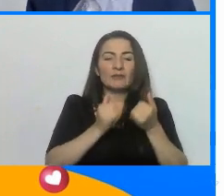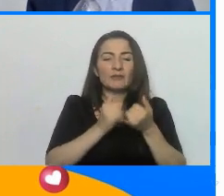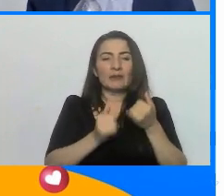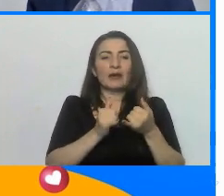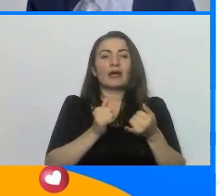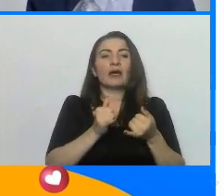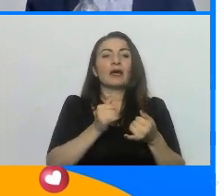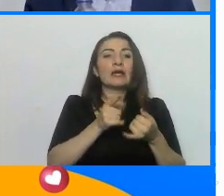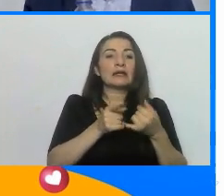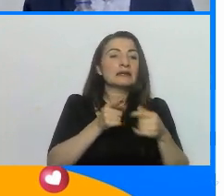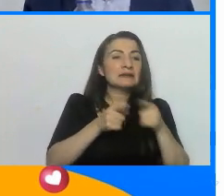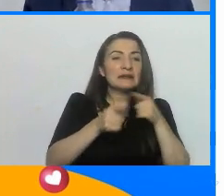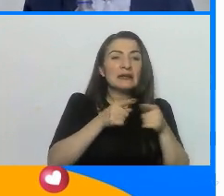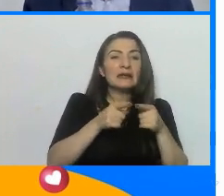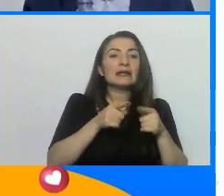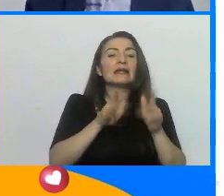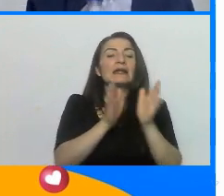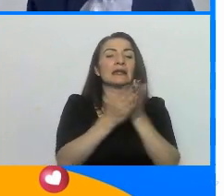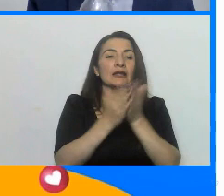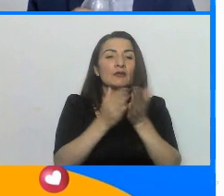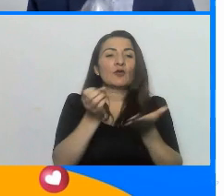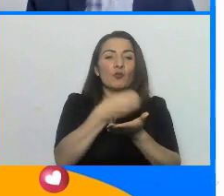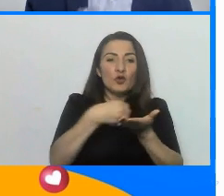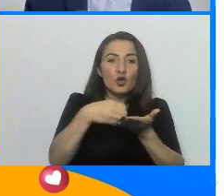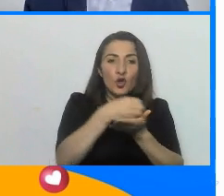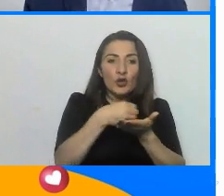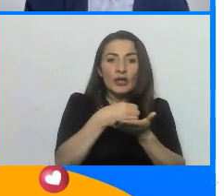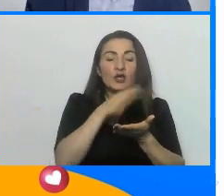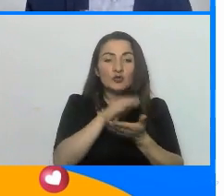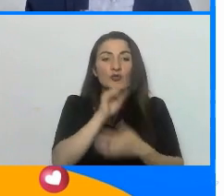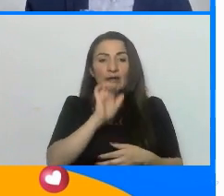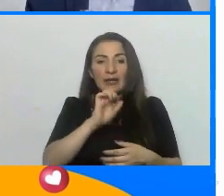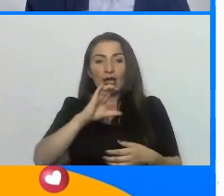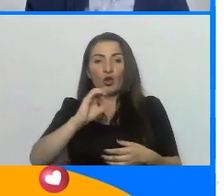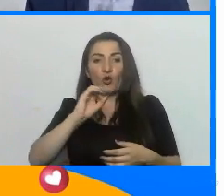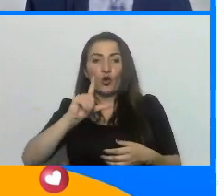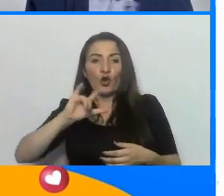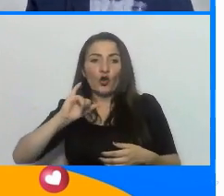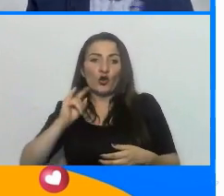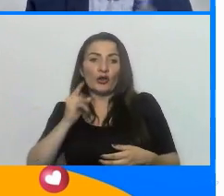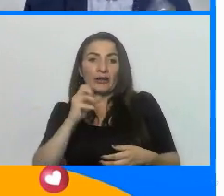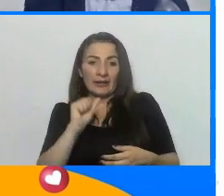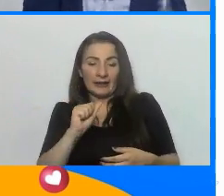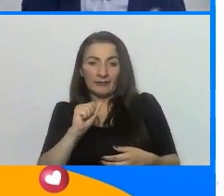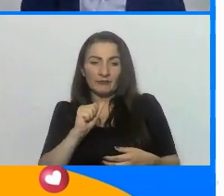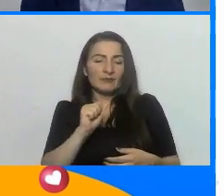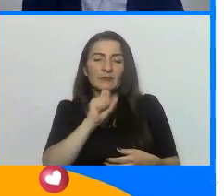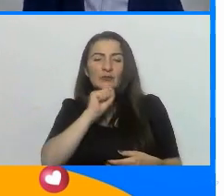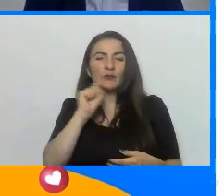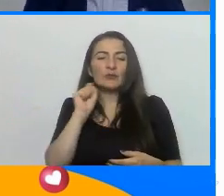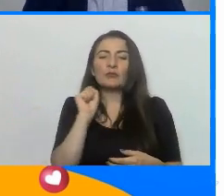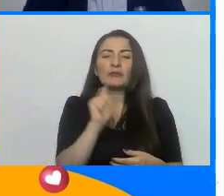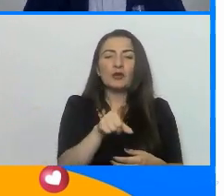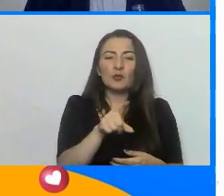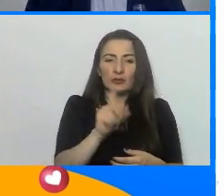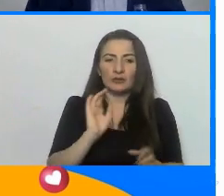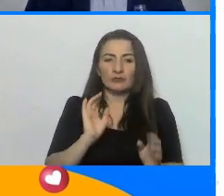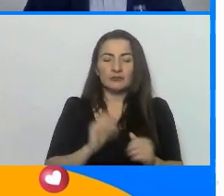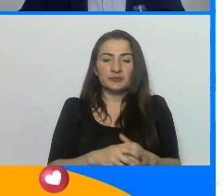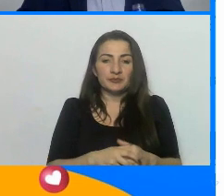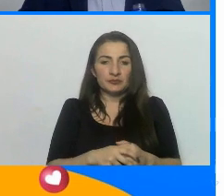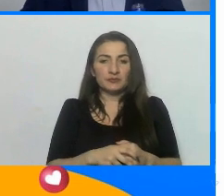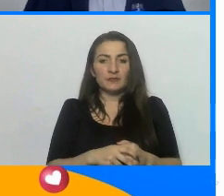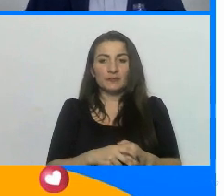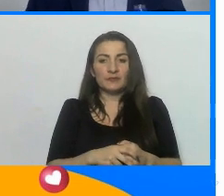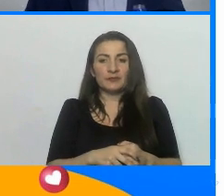unidad del libro de biología dice ecología, ¿sí? Entonces surge una pregunta grandísima que todavía, pues,